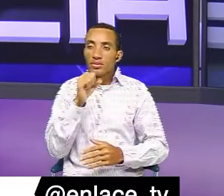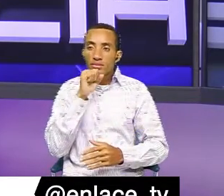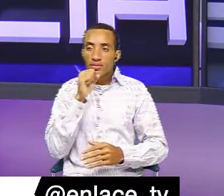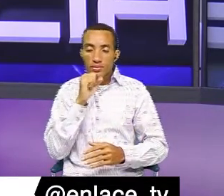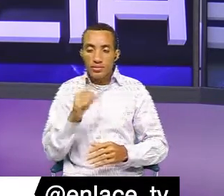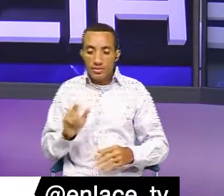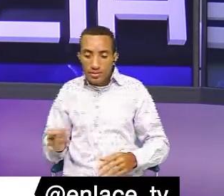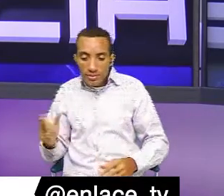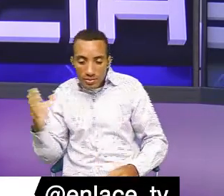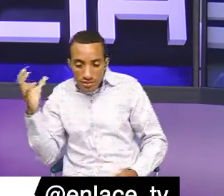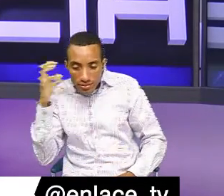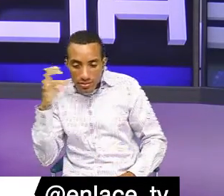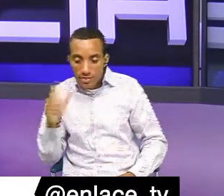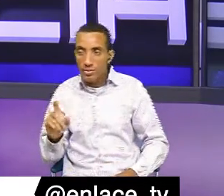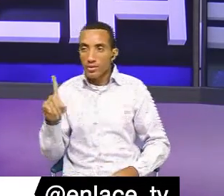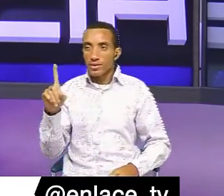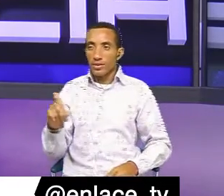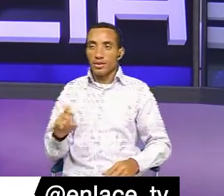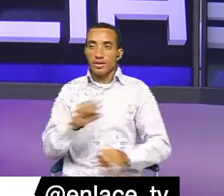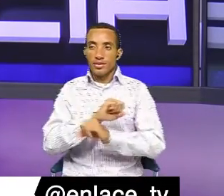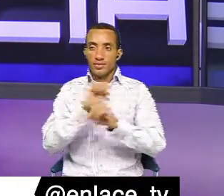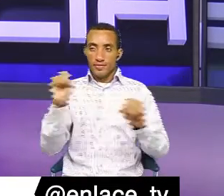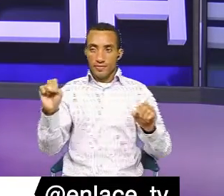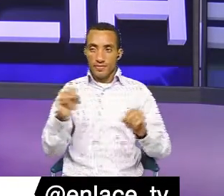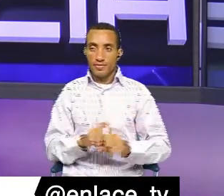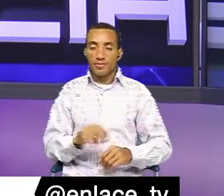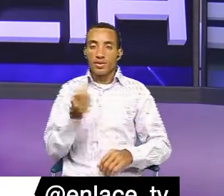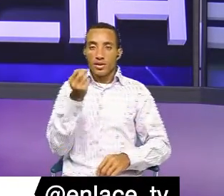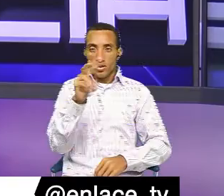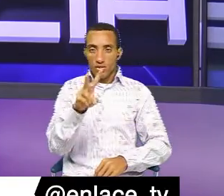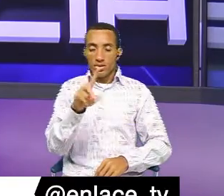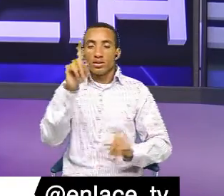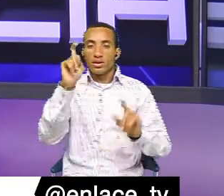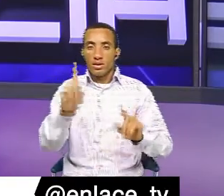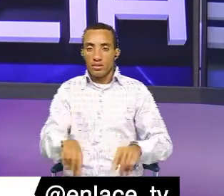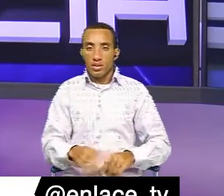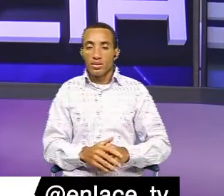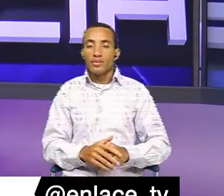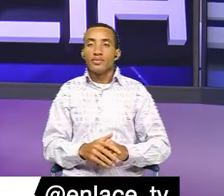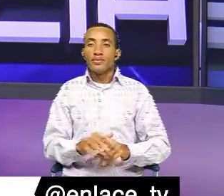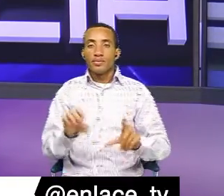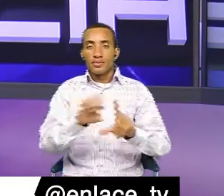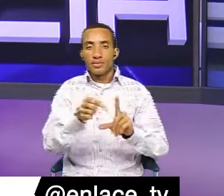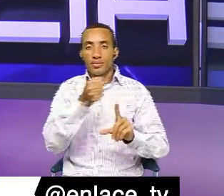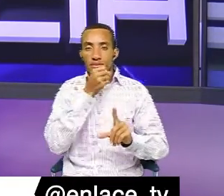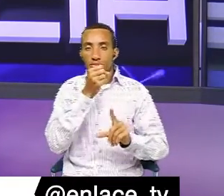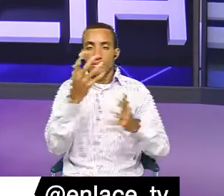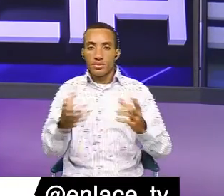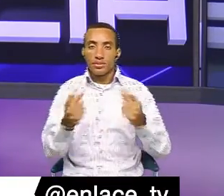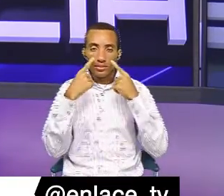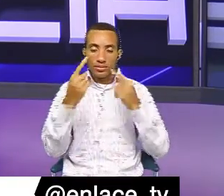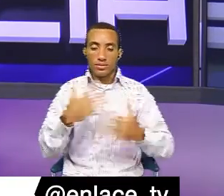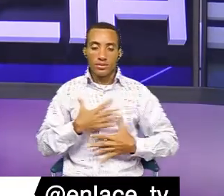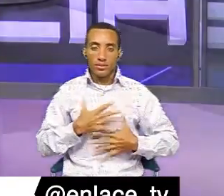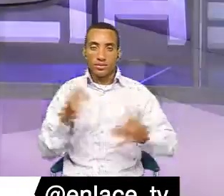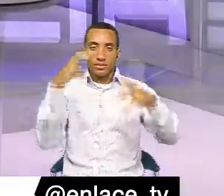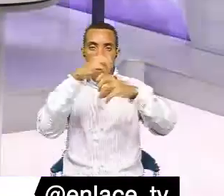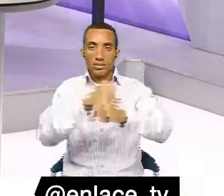Radio 6 AM y nos veremos a mediodía con todo lo que acontece en nuestra ciudad, por supuesto en Enlace Noticias, lo que usted quiere ver. Feliz noche.